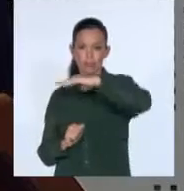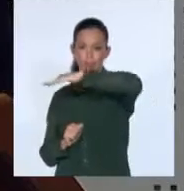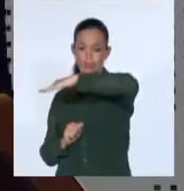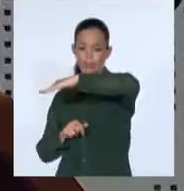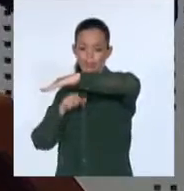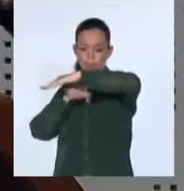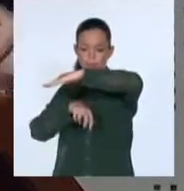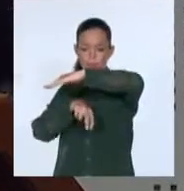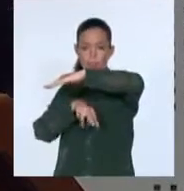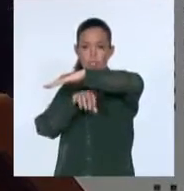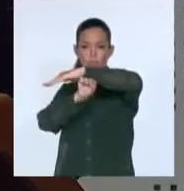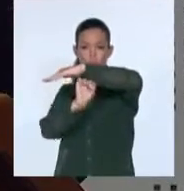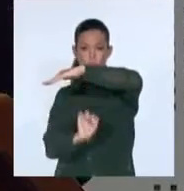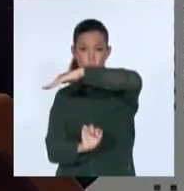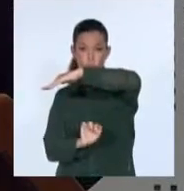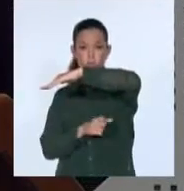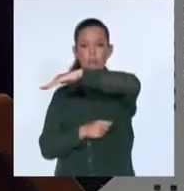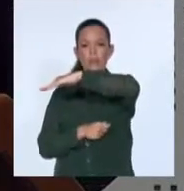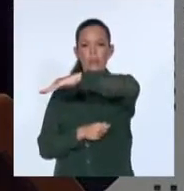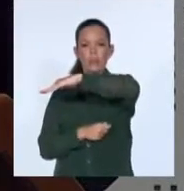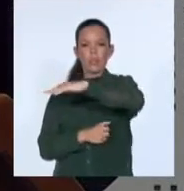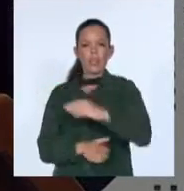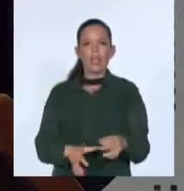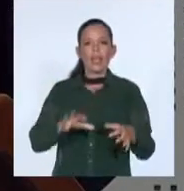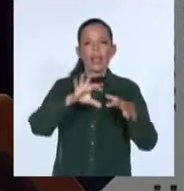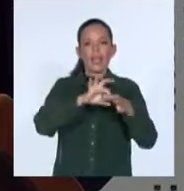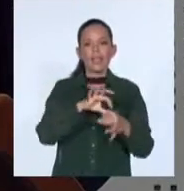G77 más China, tiene mucho por decir.